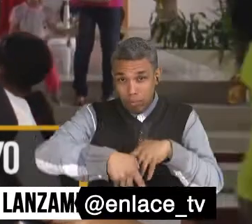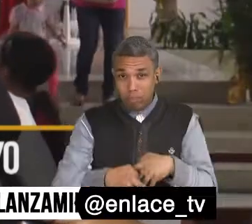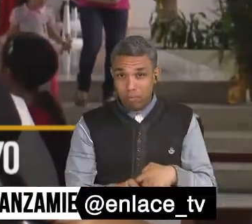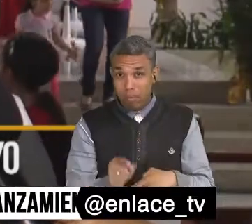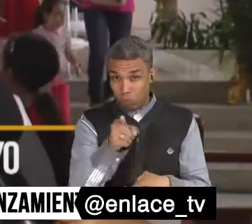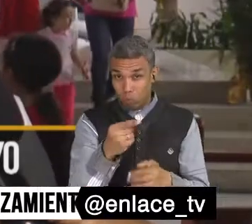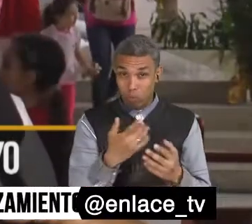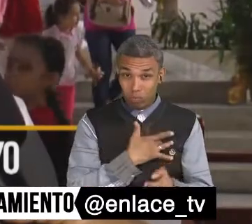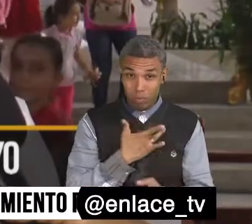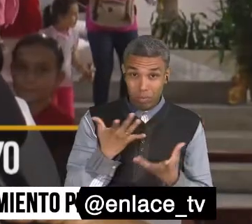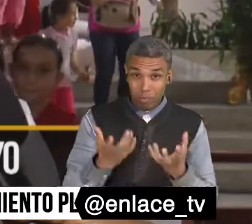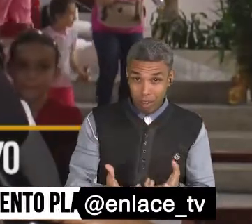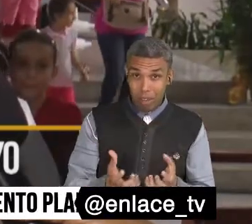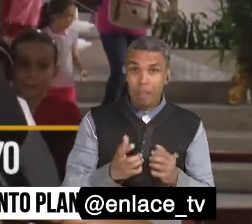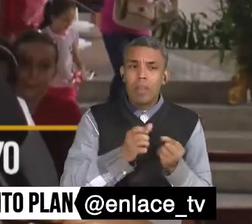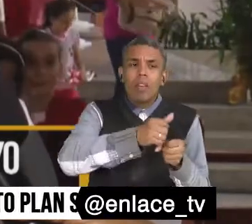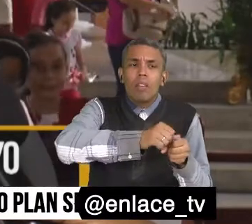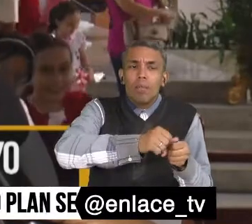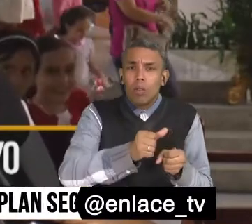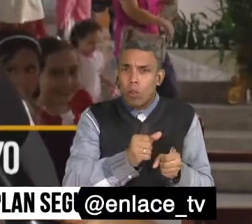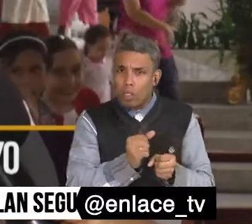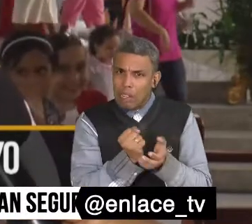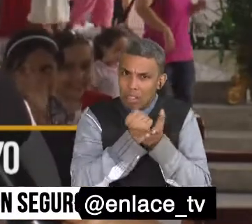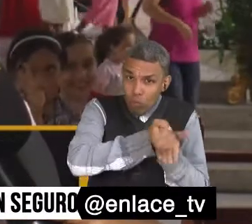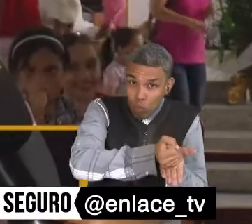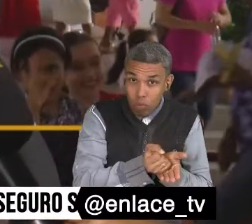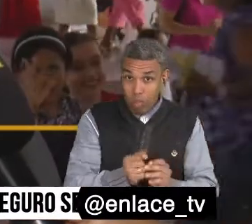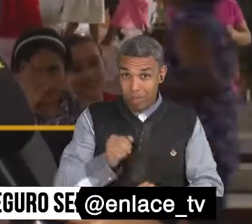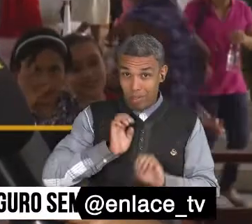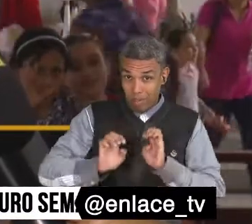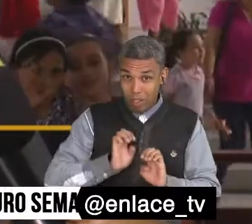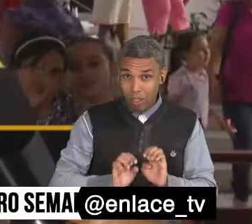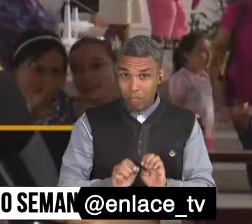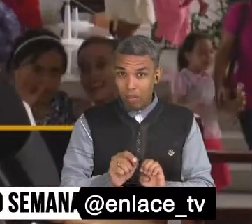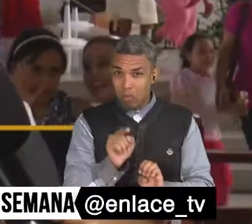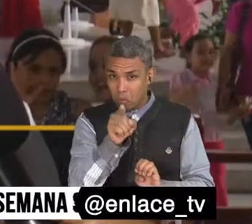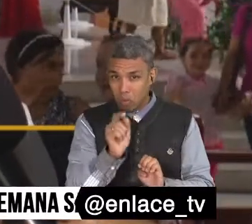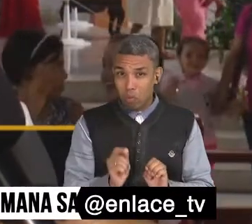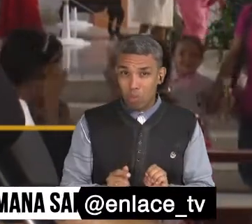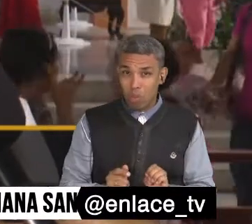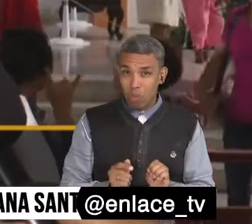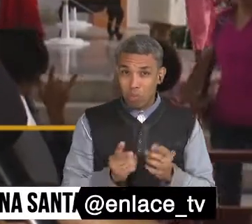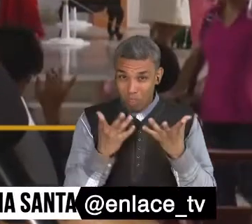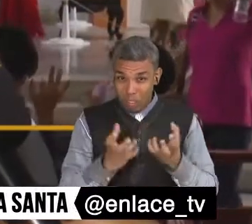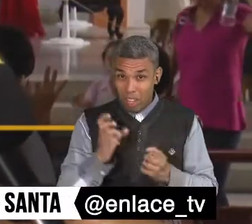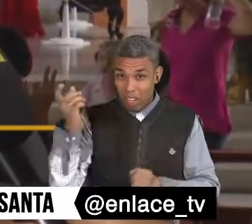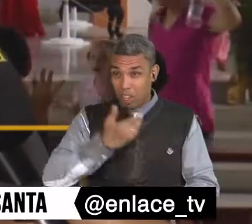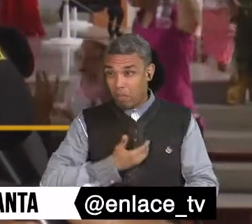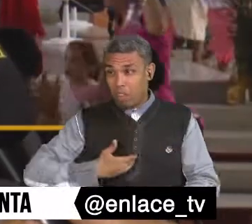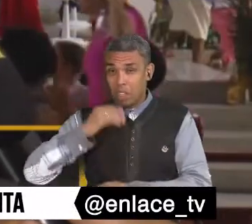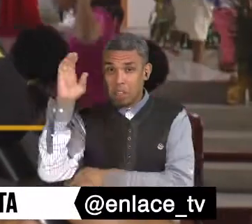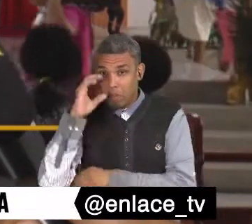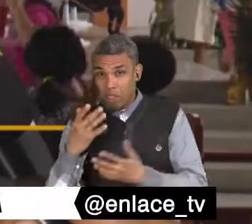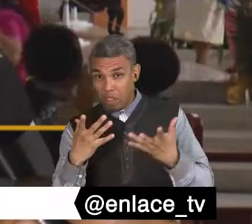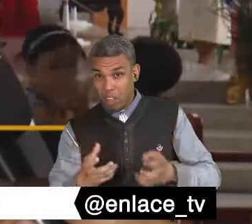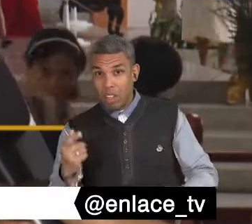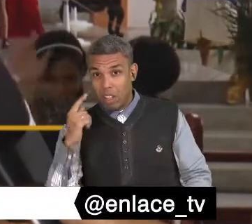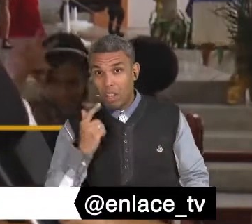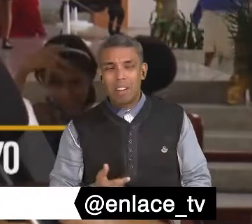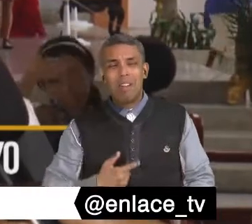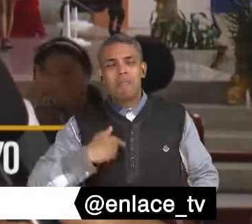defender nuestra refinería, a todos los que nos opongamos a que nuestra refinería sea chatarrizada, a que este 17 de mayo